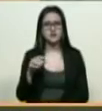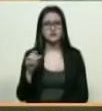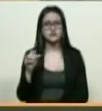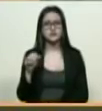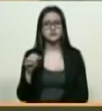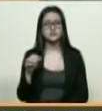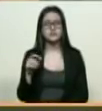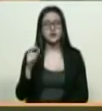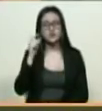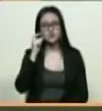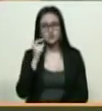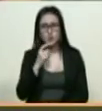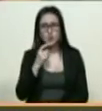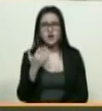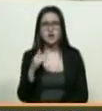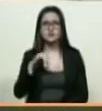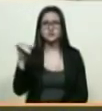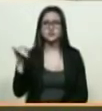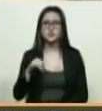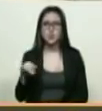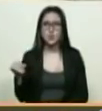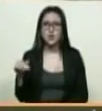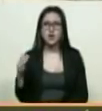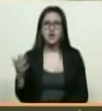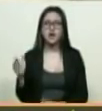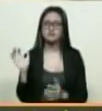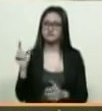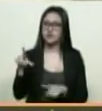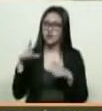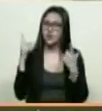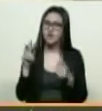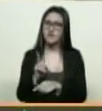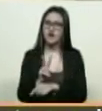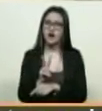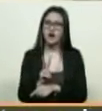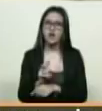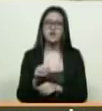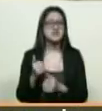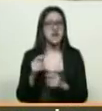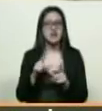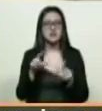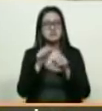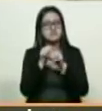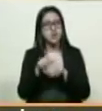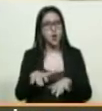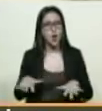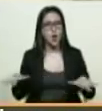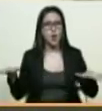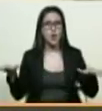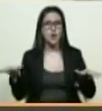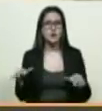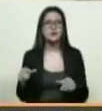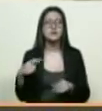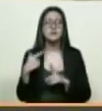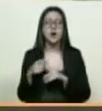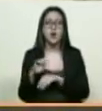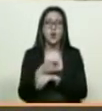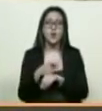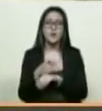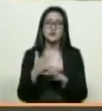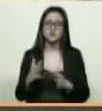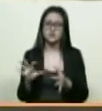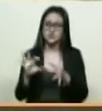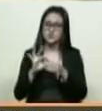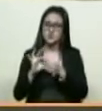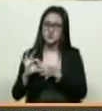en el estado Zulia, acá desde Catia la Mar, donde estamos ya desplegados y organizados con la gobernación de este estado, quien